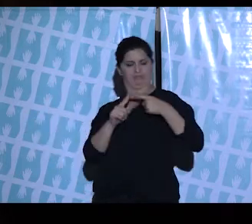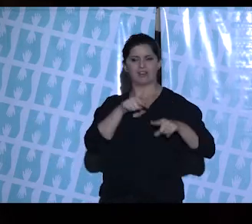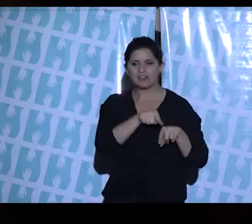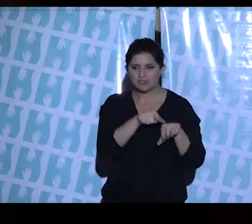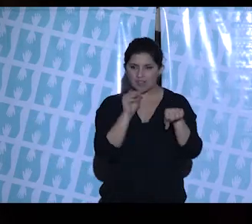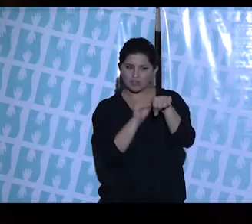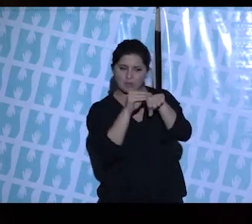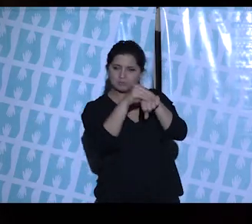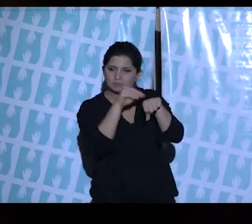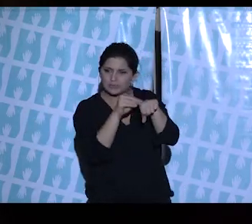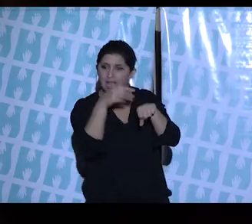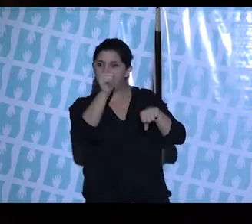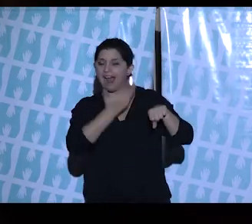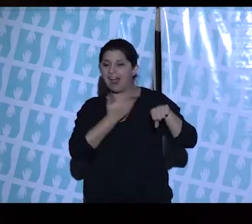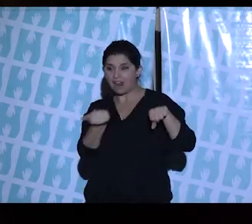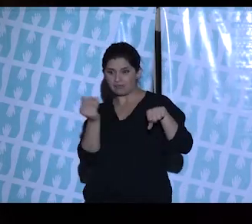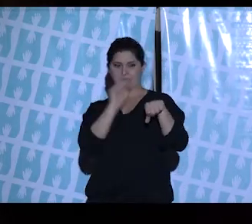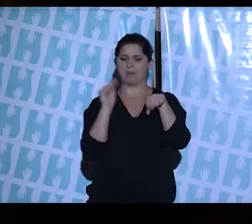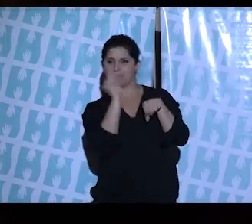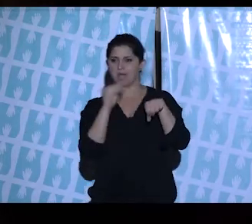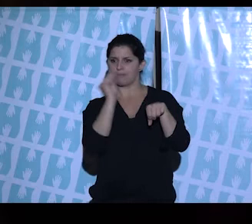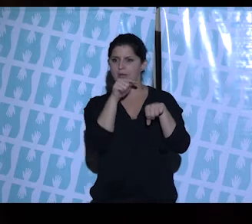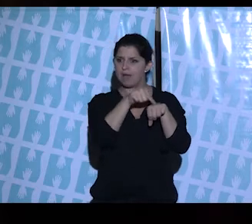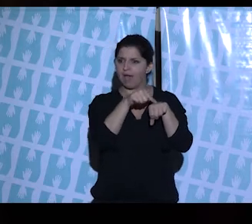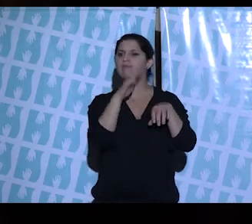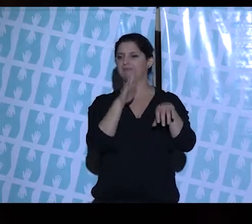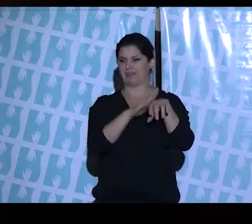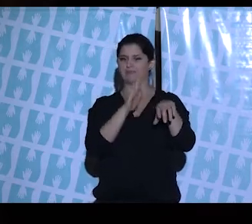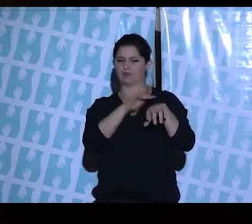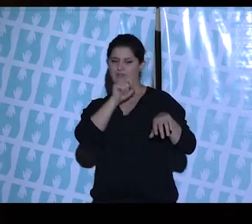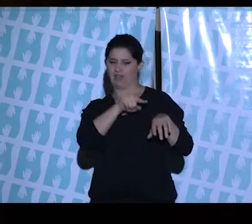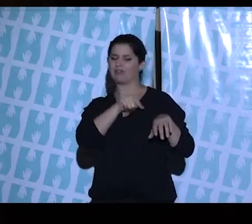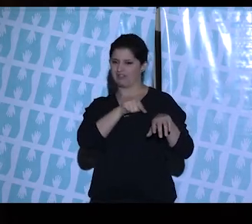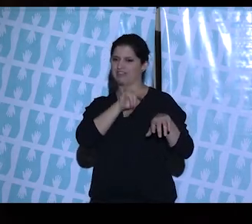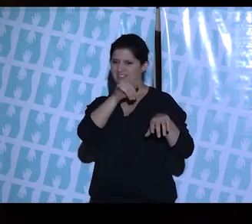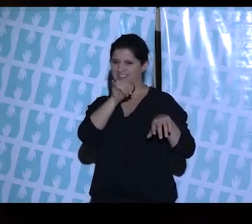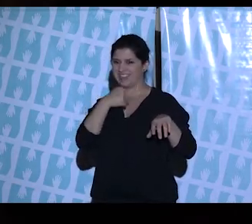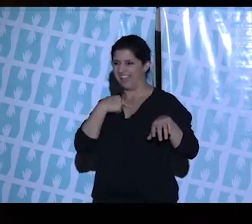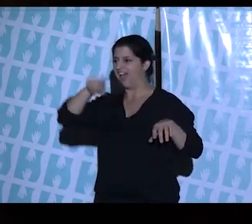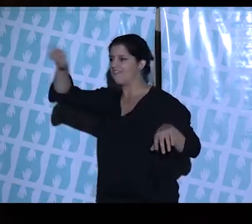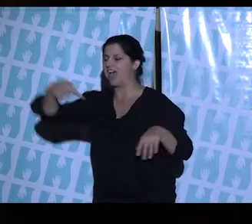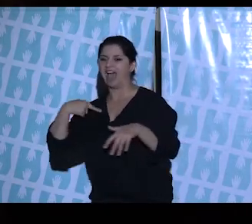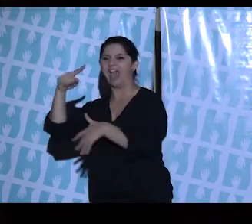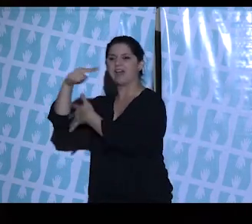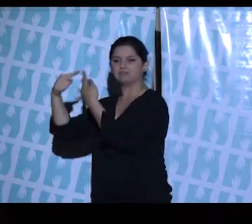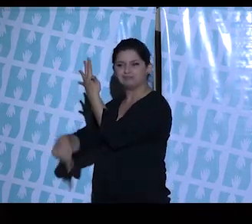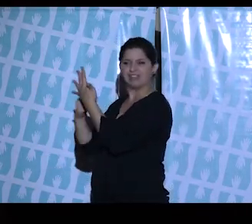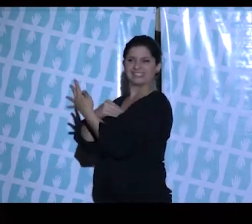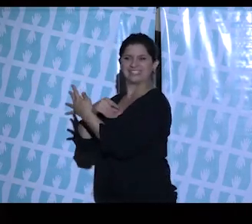de alfa-sinucleína son responsables del deterioro de la función celular o